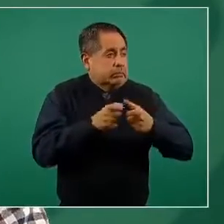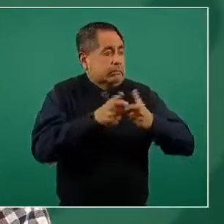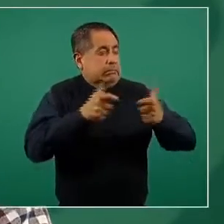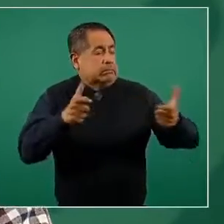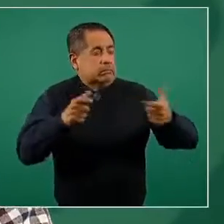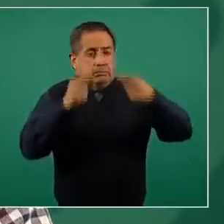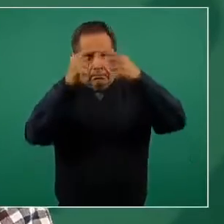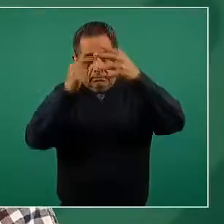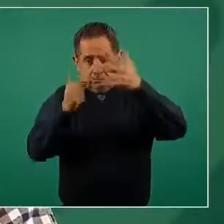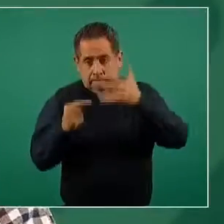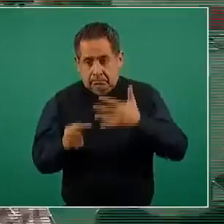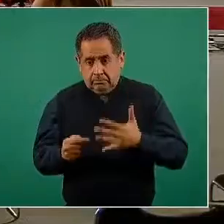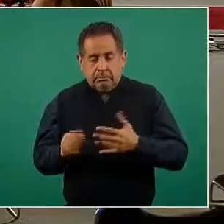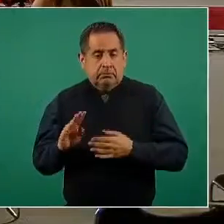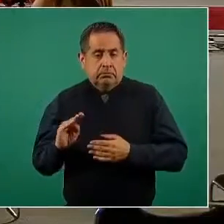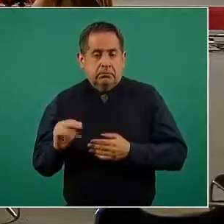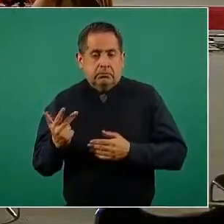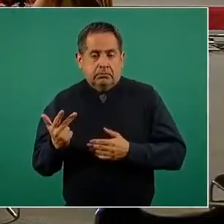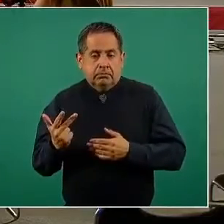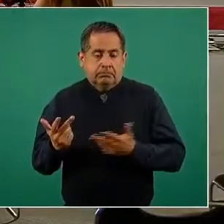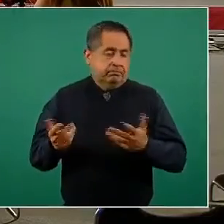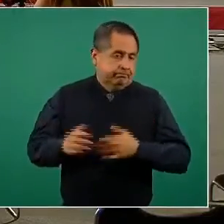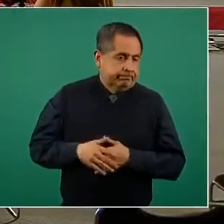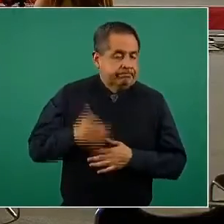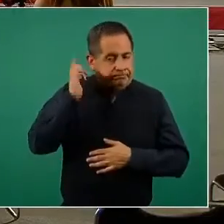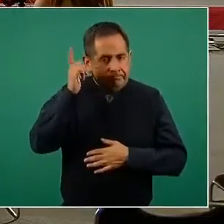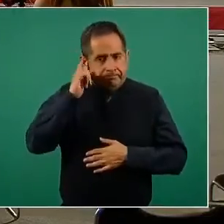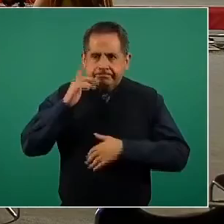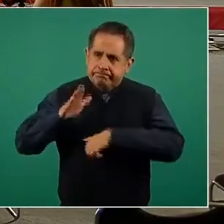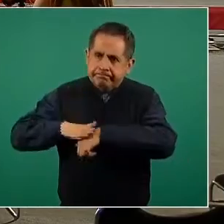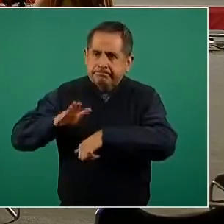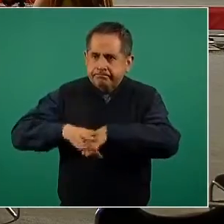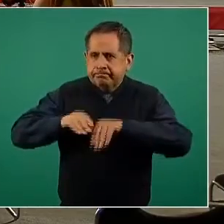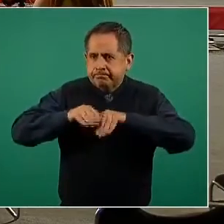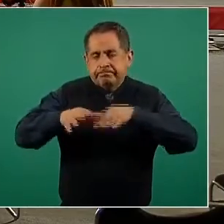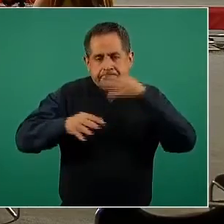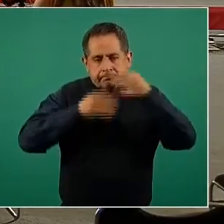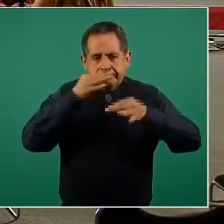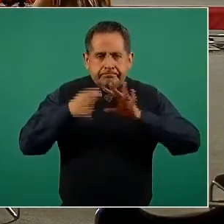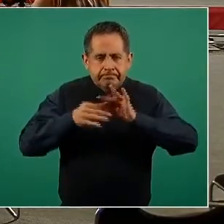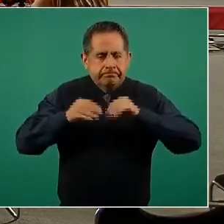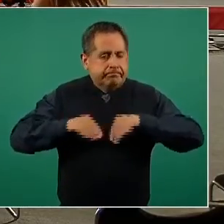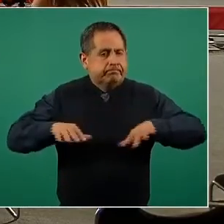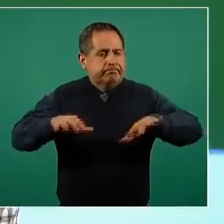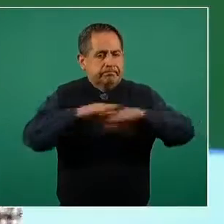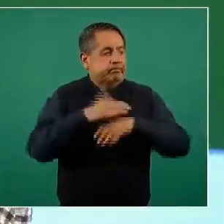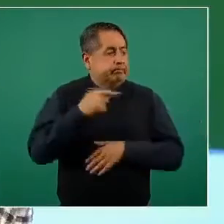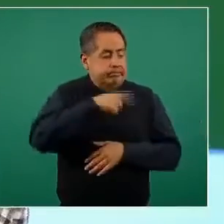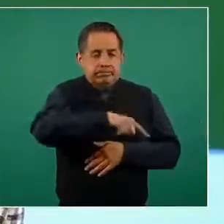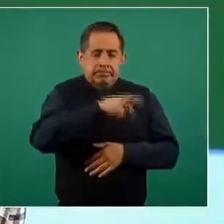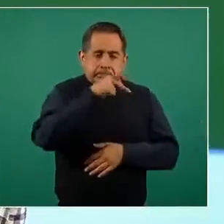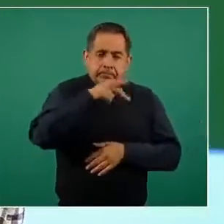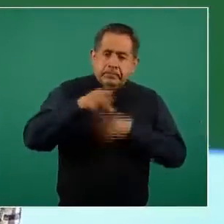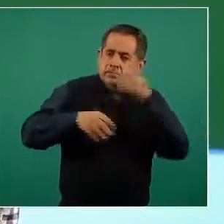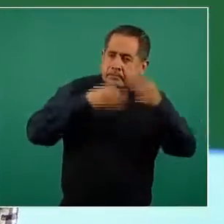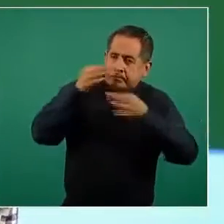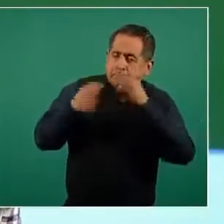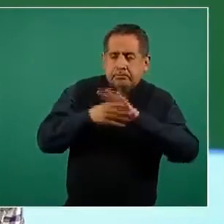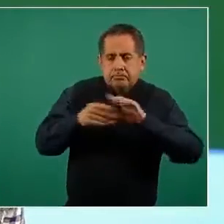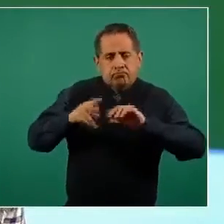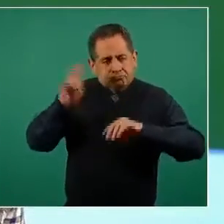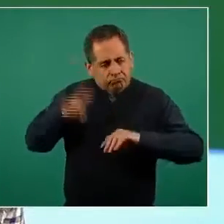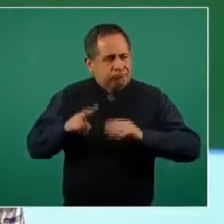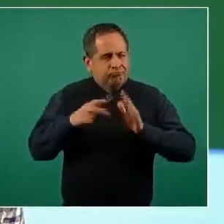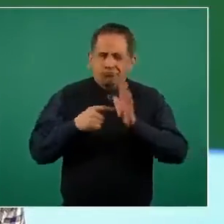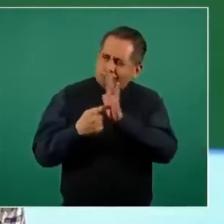esa es la situación. Ojalá que esto vaya permeando poco a poco en la medida en que las personas y los medios de comunicación se interesen más